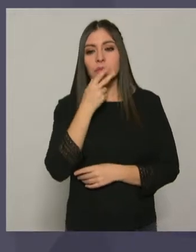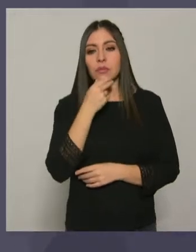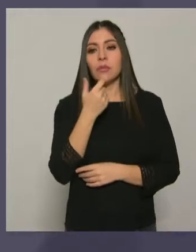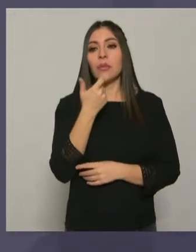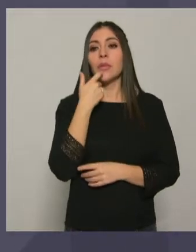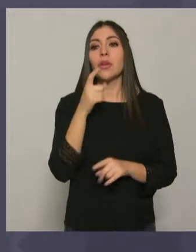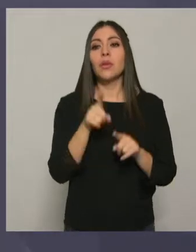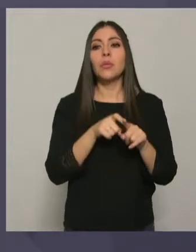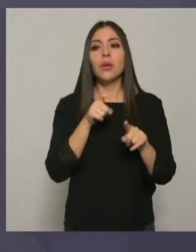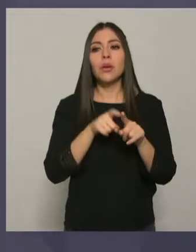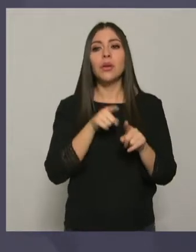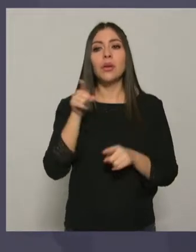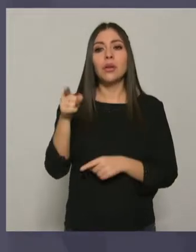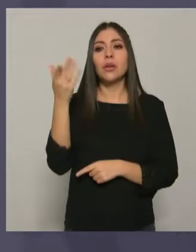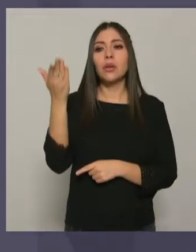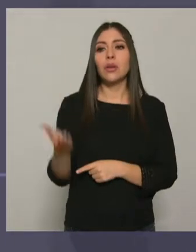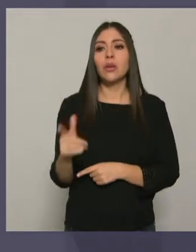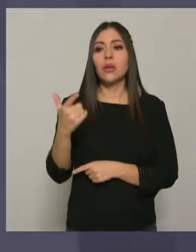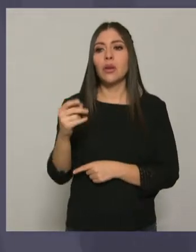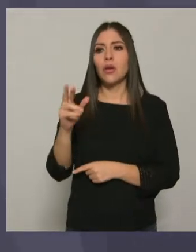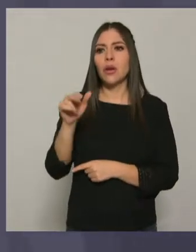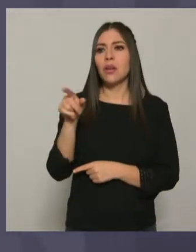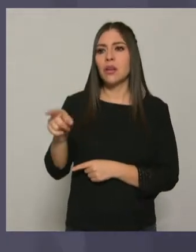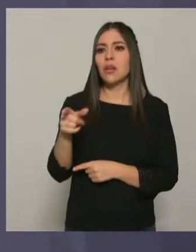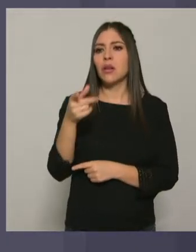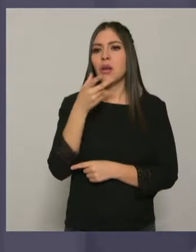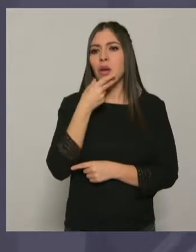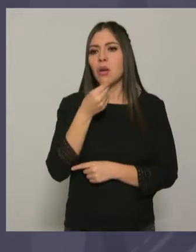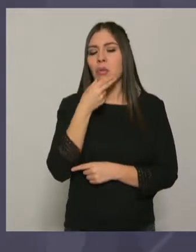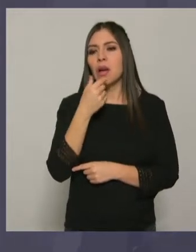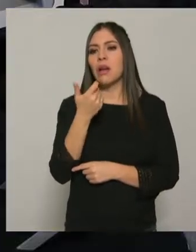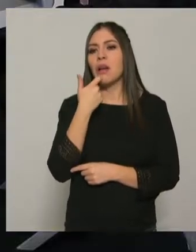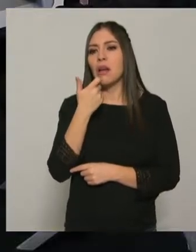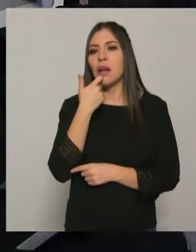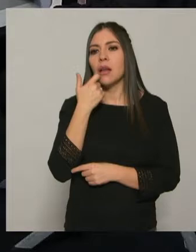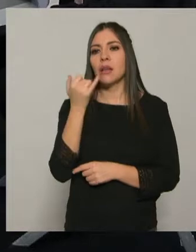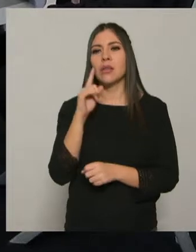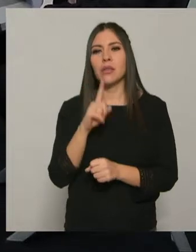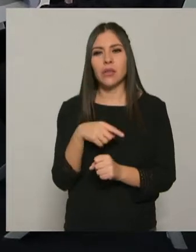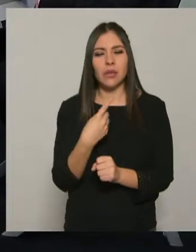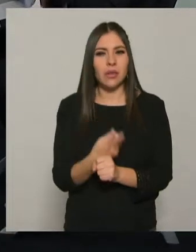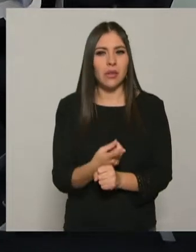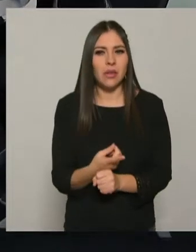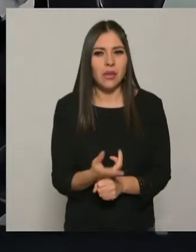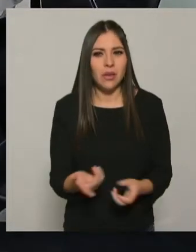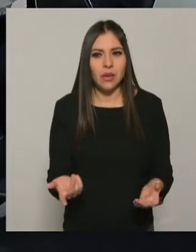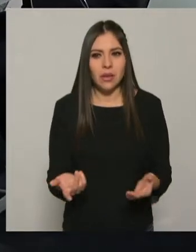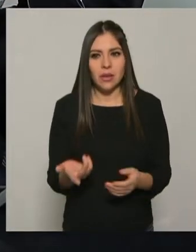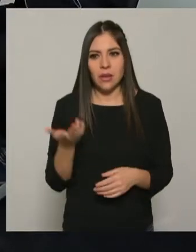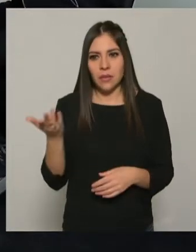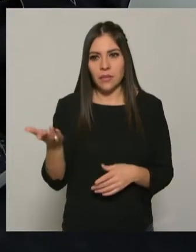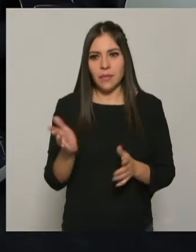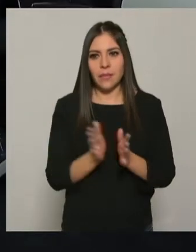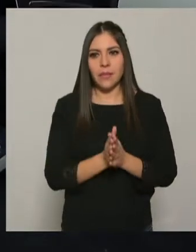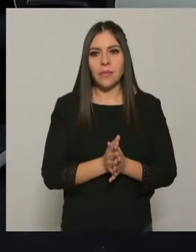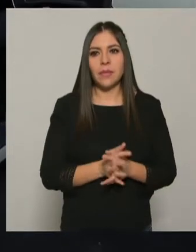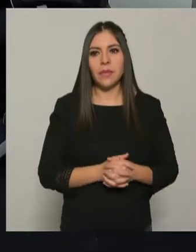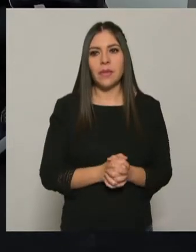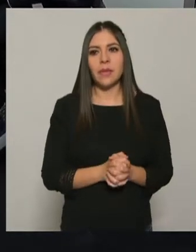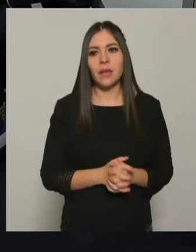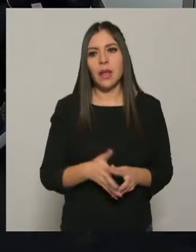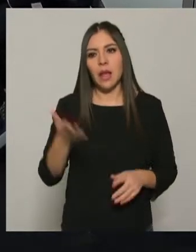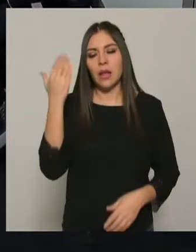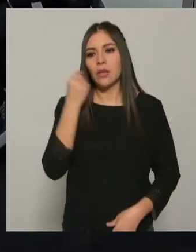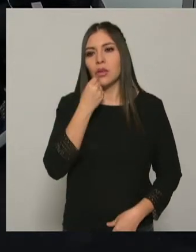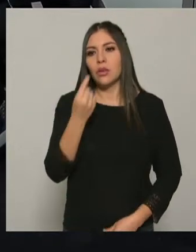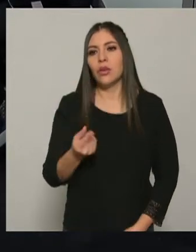Gloria cuando le decían, es que eres niña, Ajá. eres niño, y abusaron de él. O sea, ¿cómo es posible de ella? Bueno, en ese momento Sí.